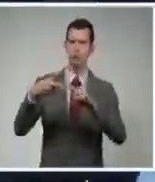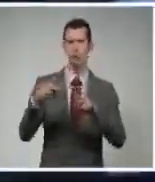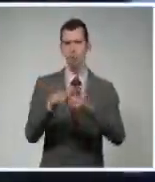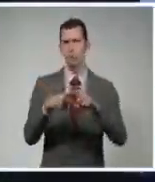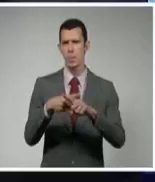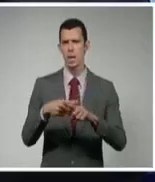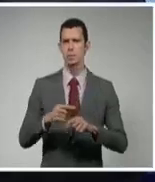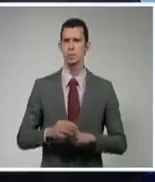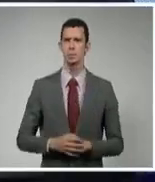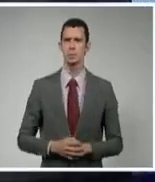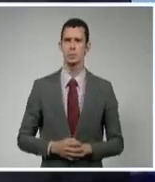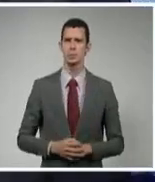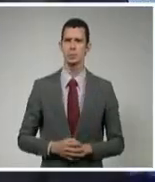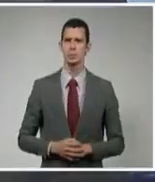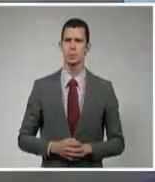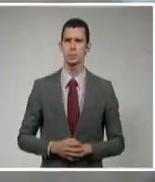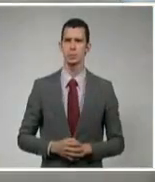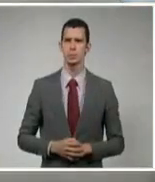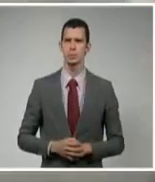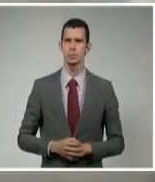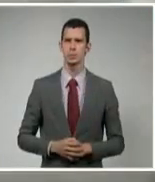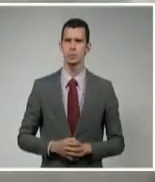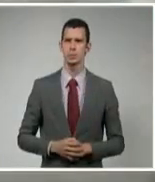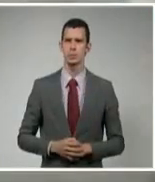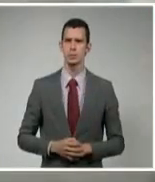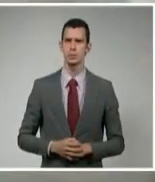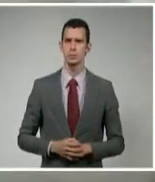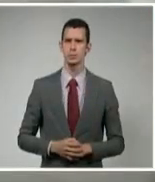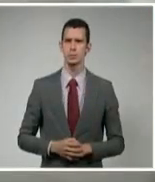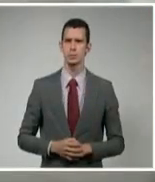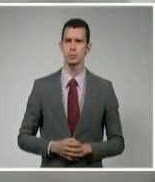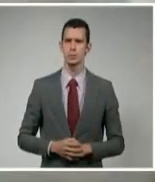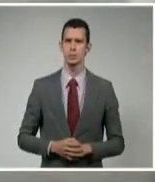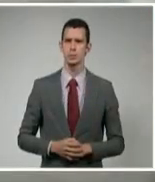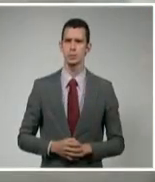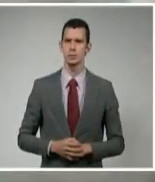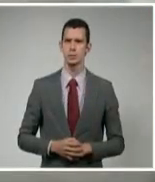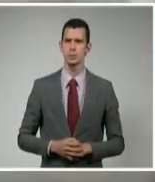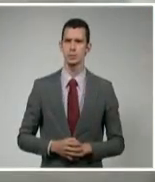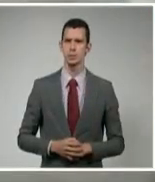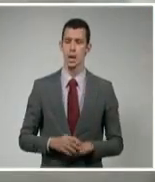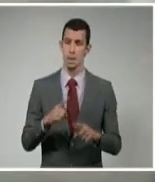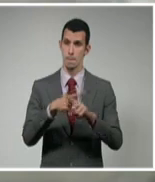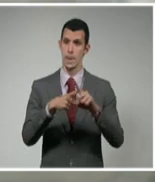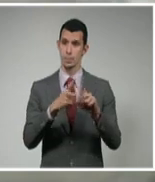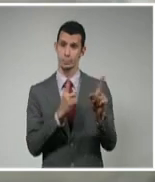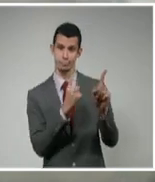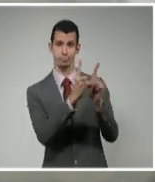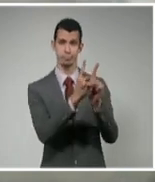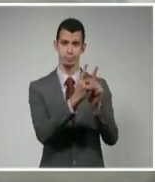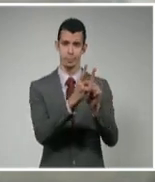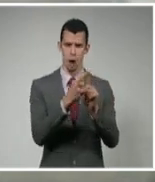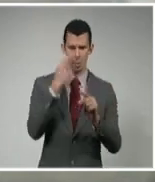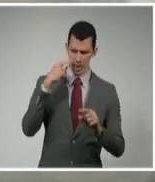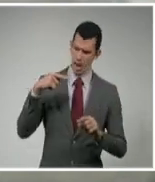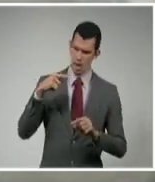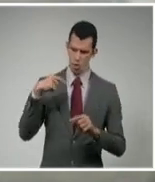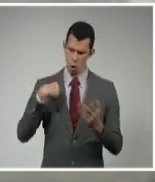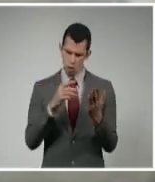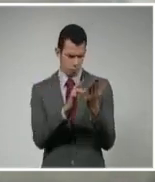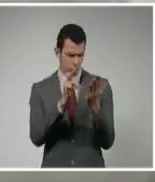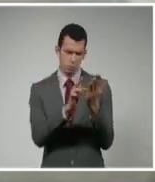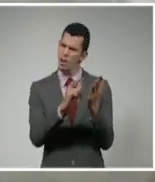Adelante. Me dijo que había una mujer que quería contactarse con nosotros por teléfono para un negocio y eso que tenía para nosotros y que nos